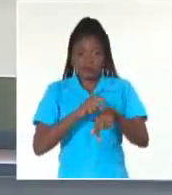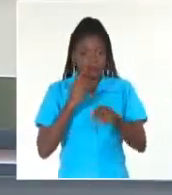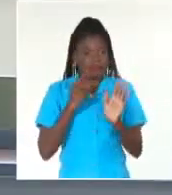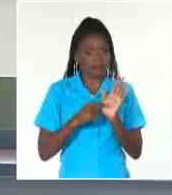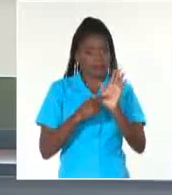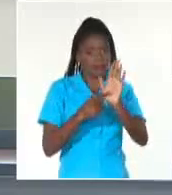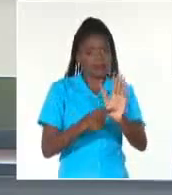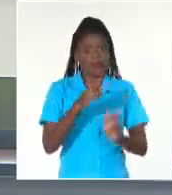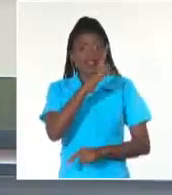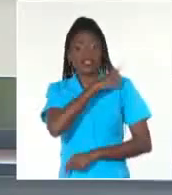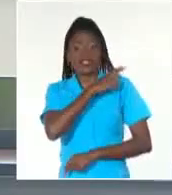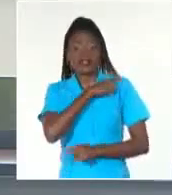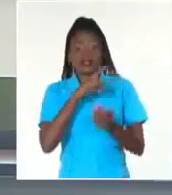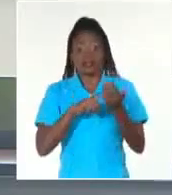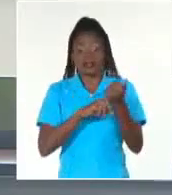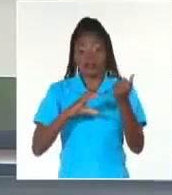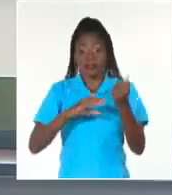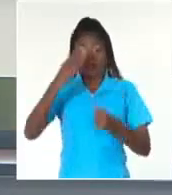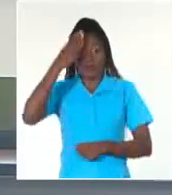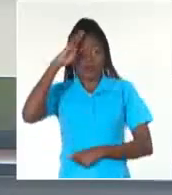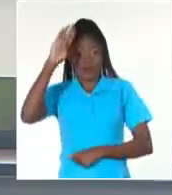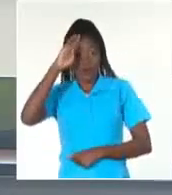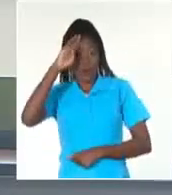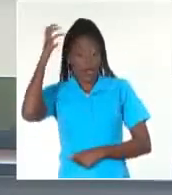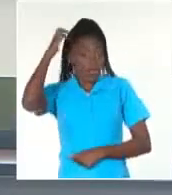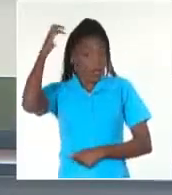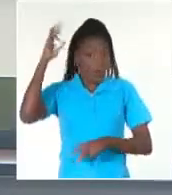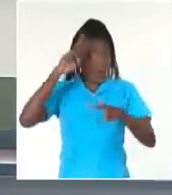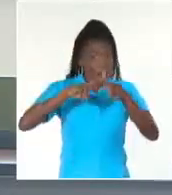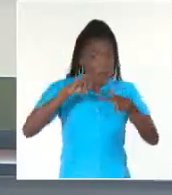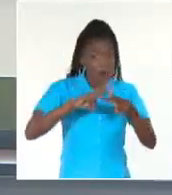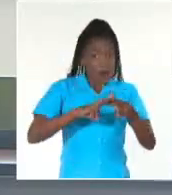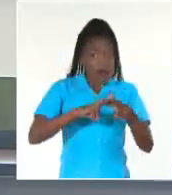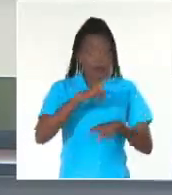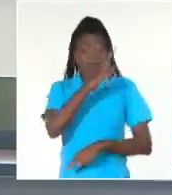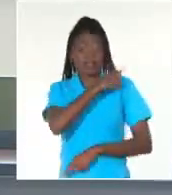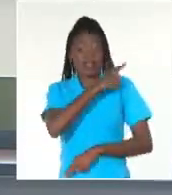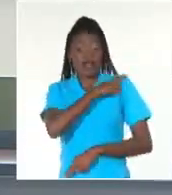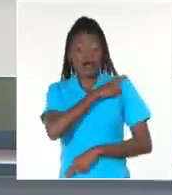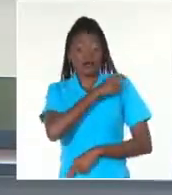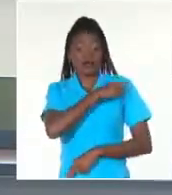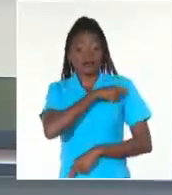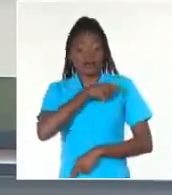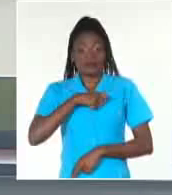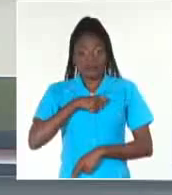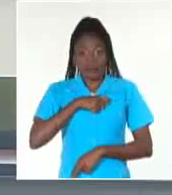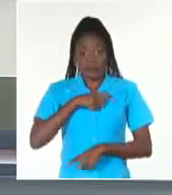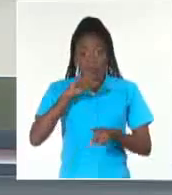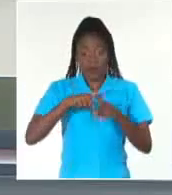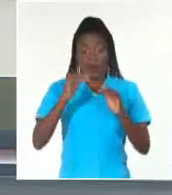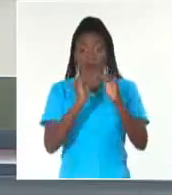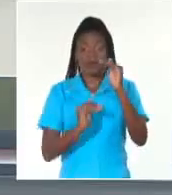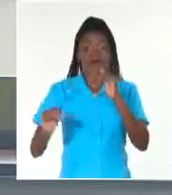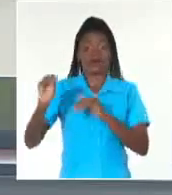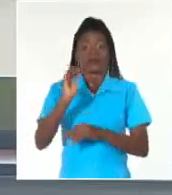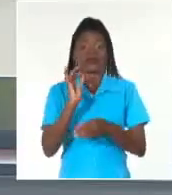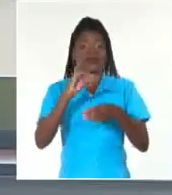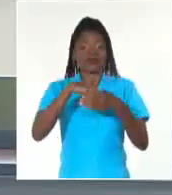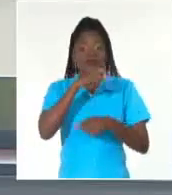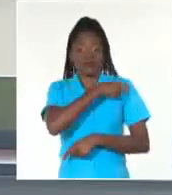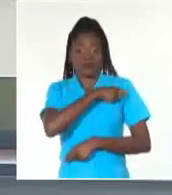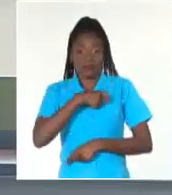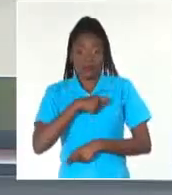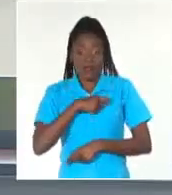lugar dirigentes del Partido Comunista de Cuba, del Gobierno de La Habana, jefes de las Fuerzas Armadas Revolucionarias y del Ministerio del Interior, así